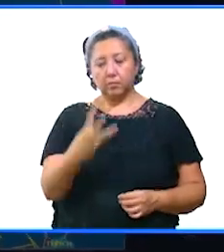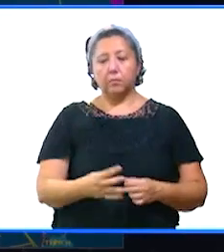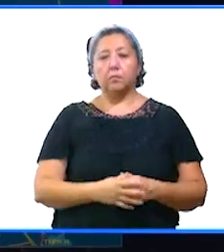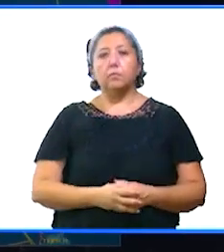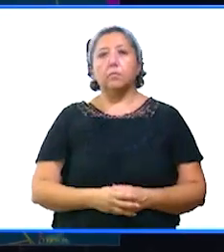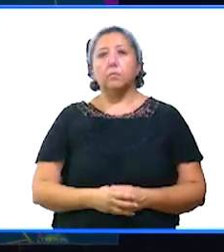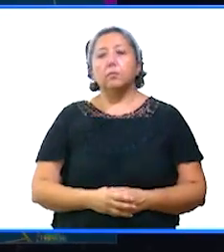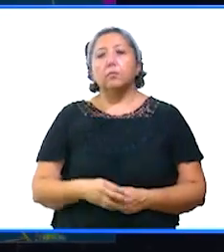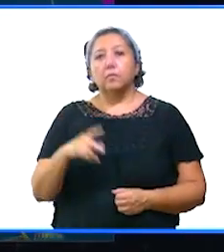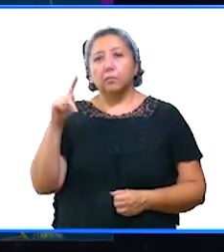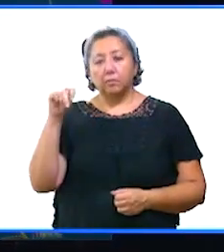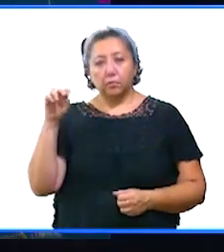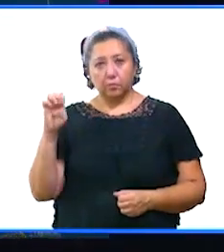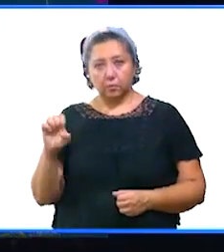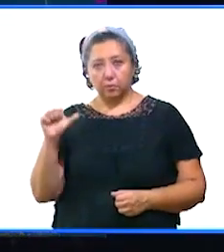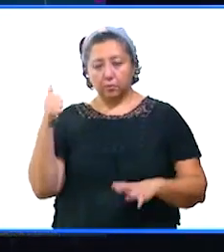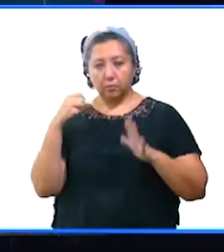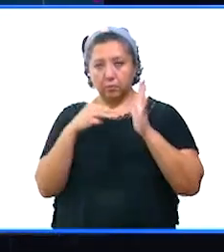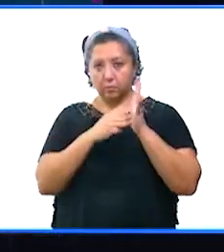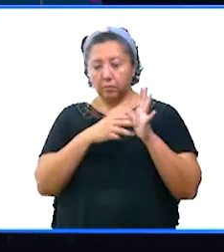12.263, en la zona oriente